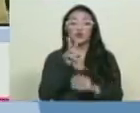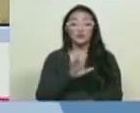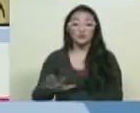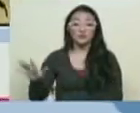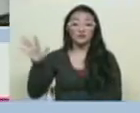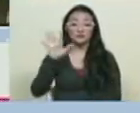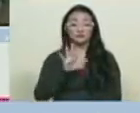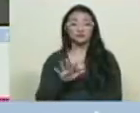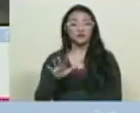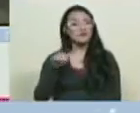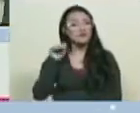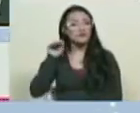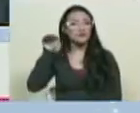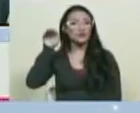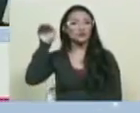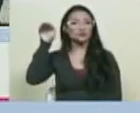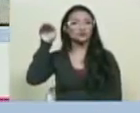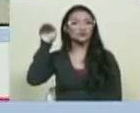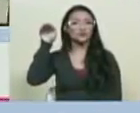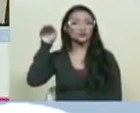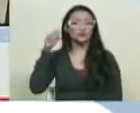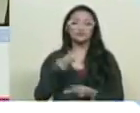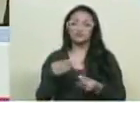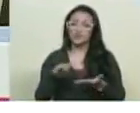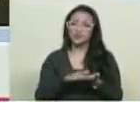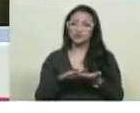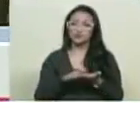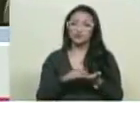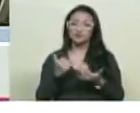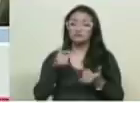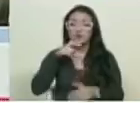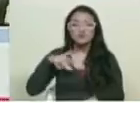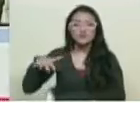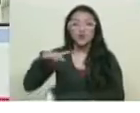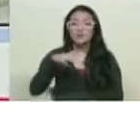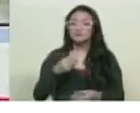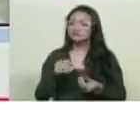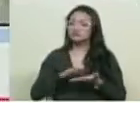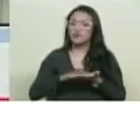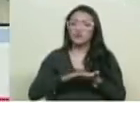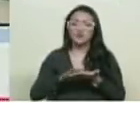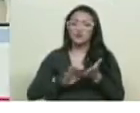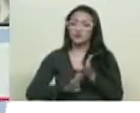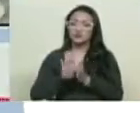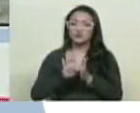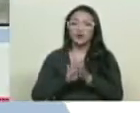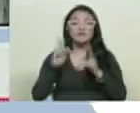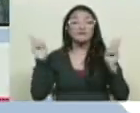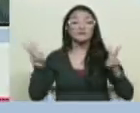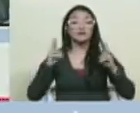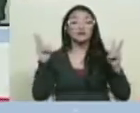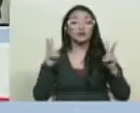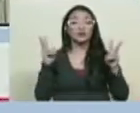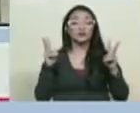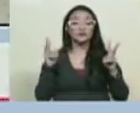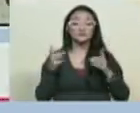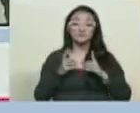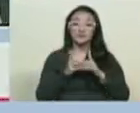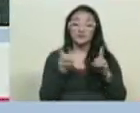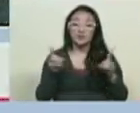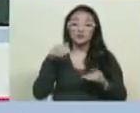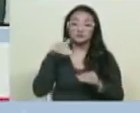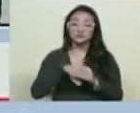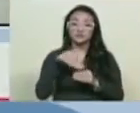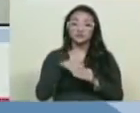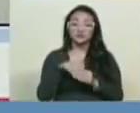venezolanas nuestro futuro y nuestras soluciones. Este es el pueblo de las dificultades. Y es el pueblo de las victorias. Y a través de la democracia, de las